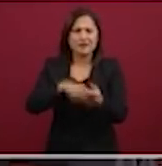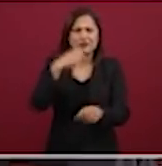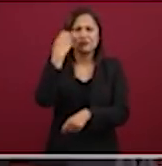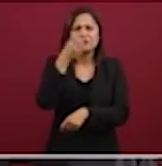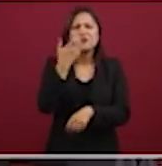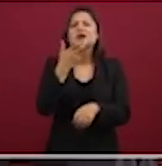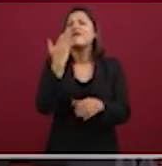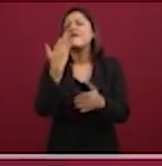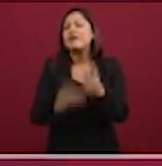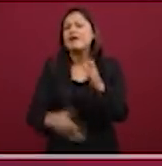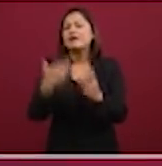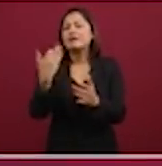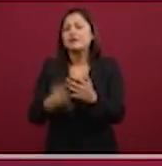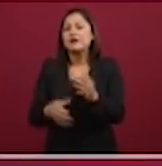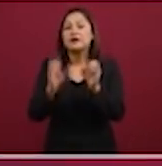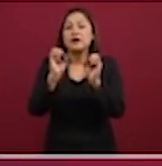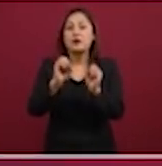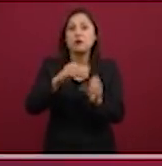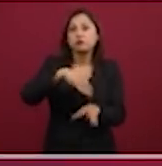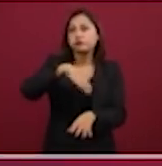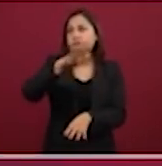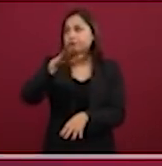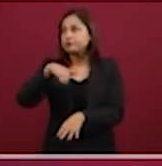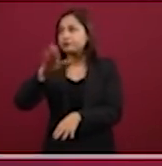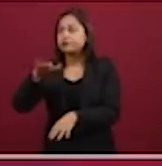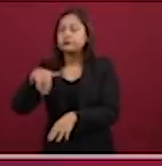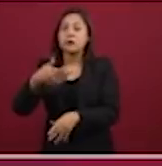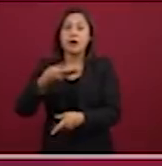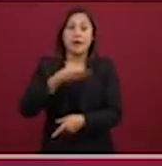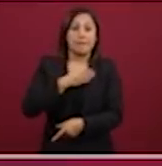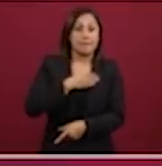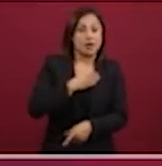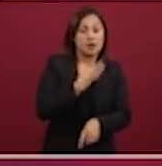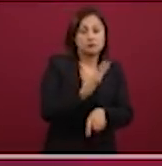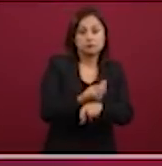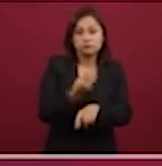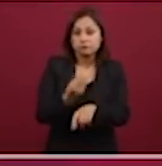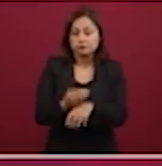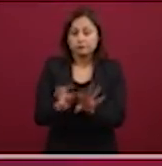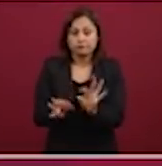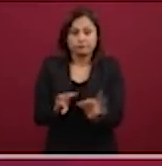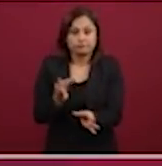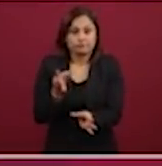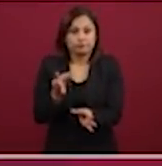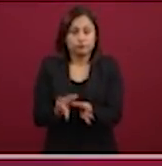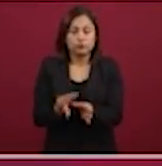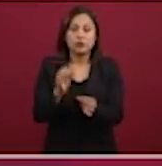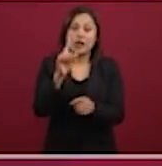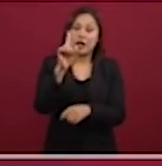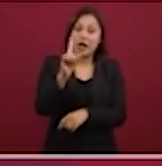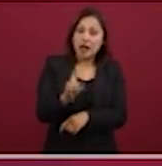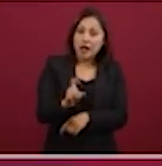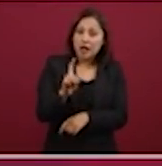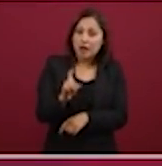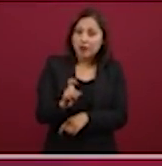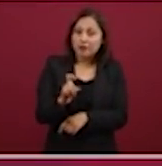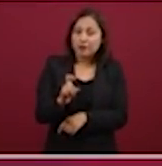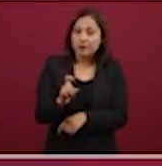la pintura de que estén bien los baños de que nos falta el agua